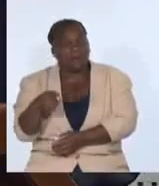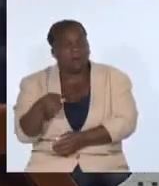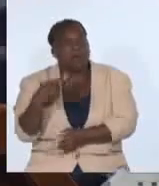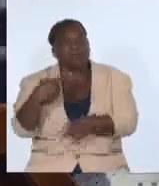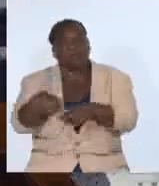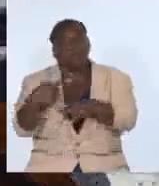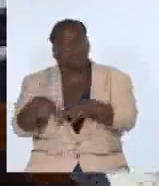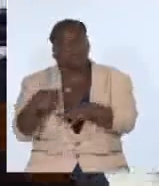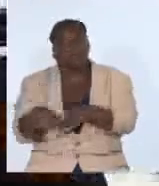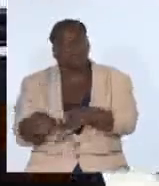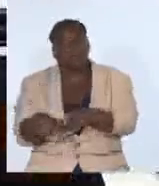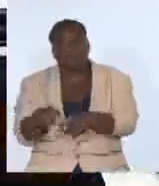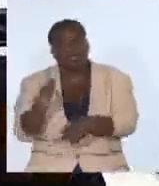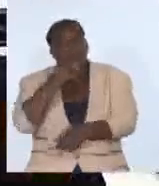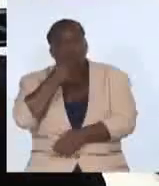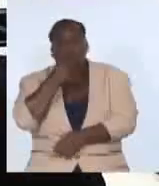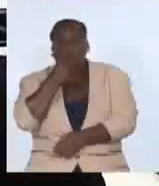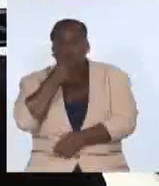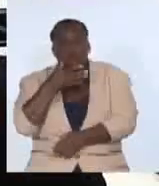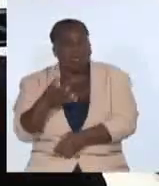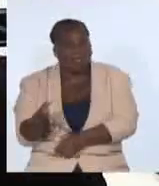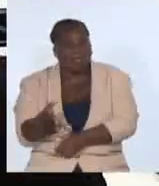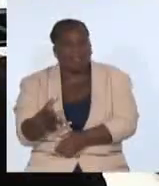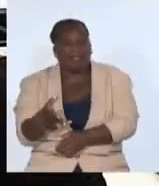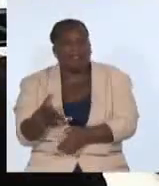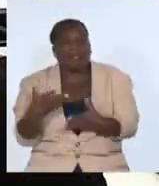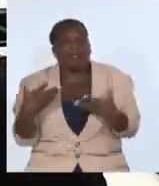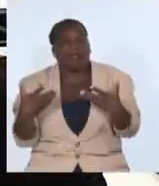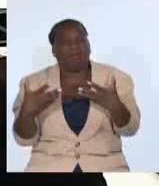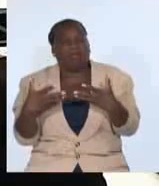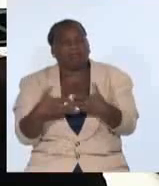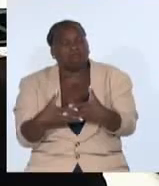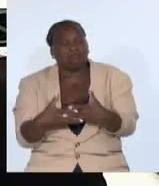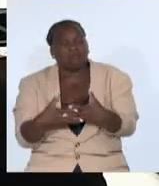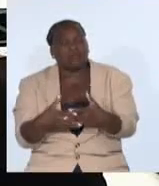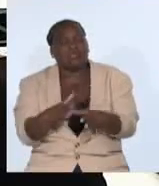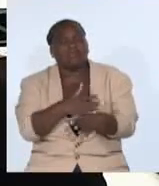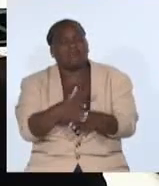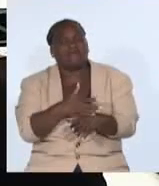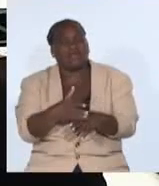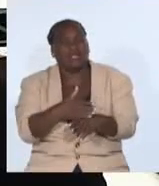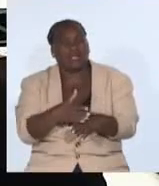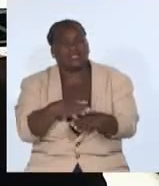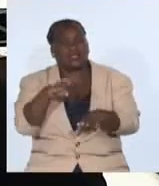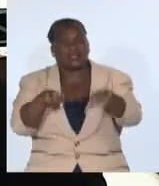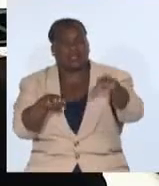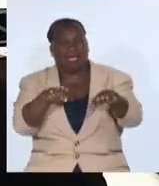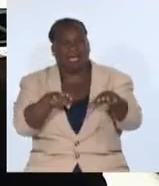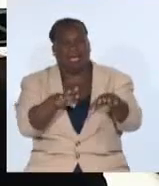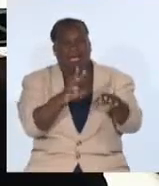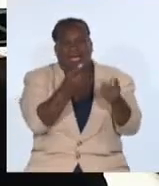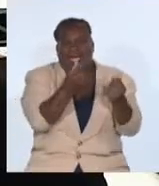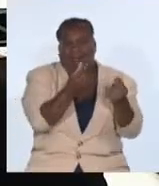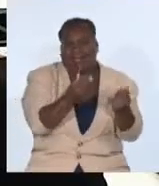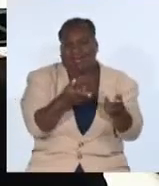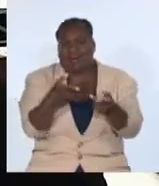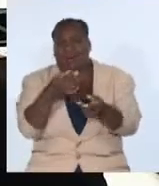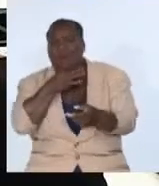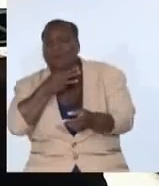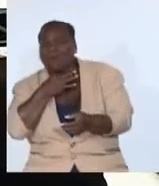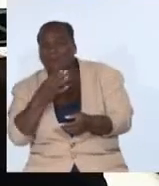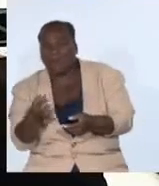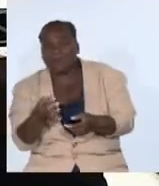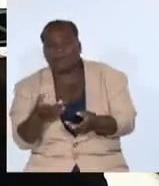ni se podrá estrechar la inmensa brecha que separa las condiciones de vida privilegiadas de un segmento de